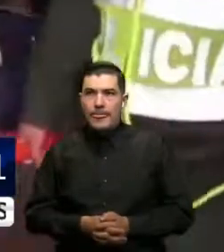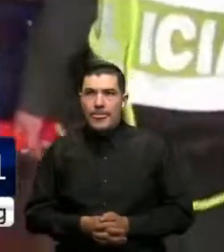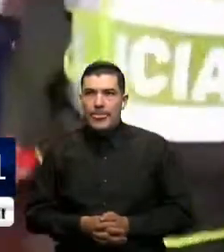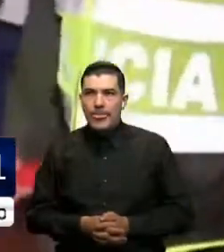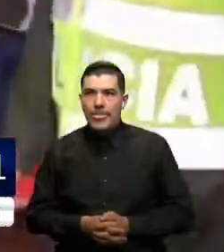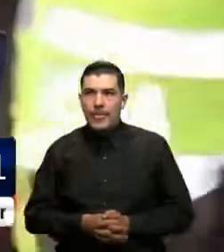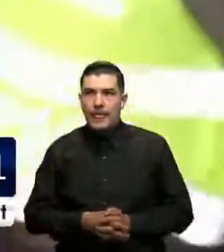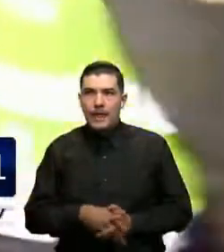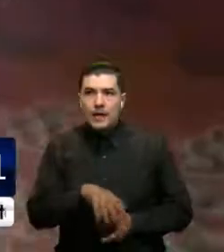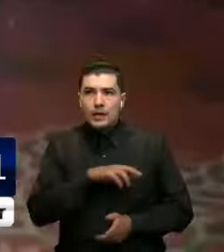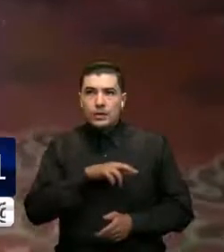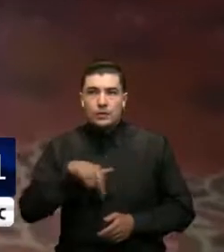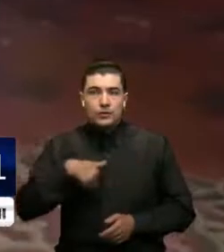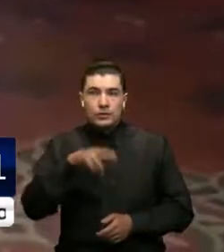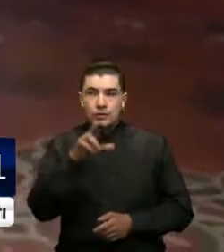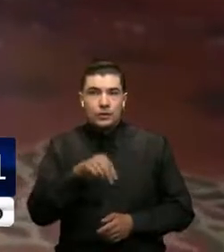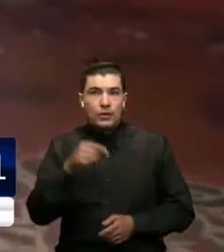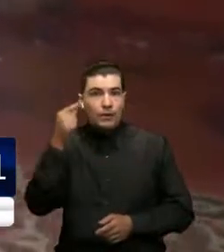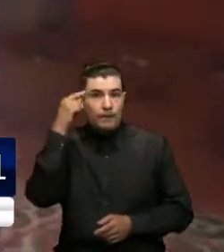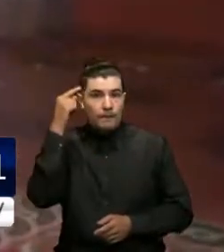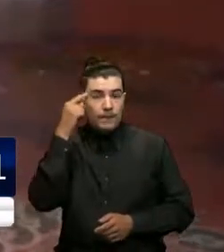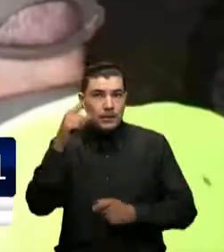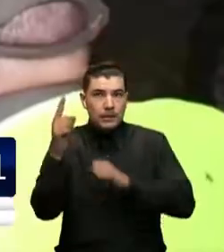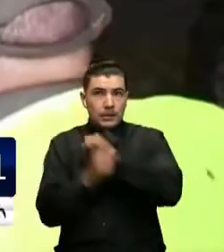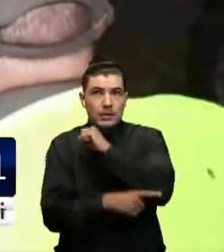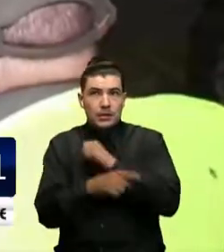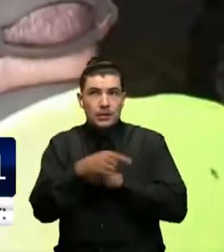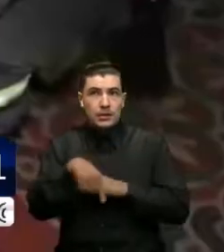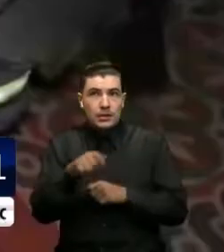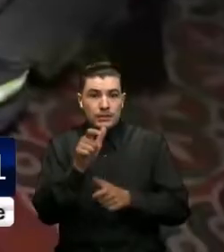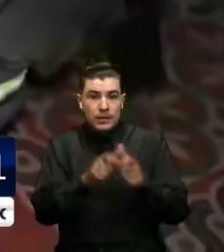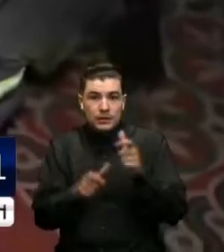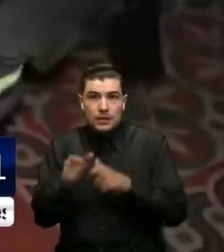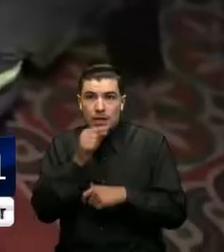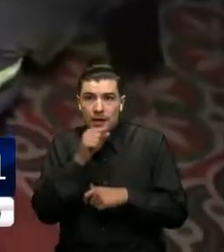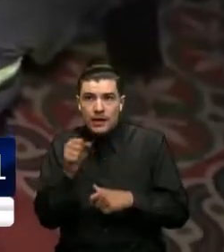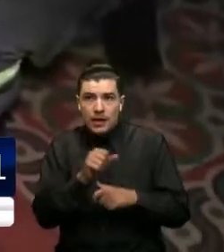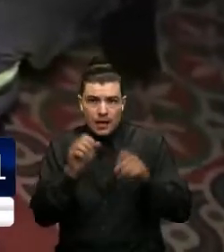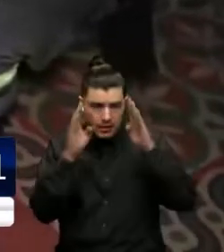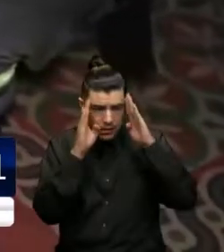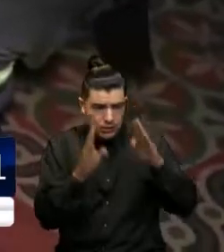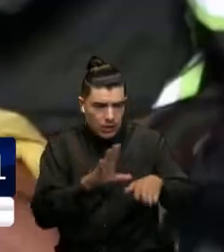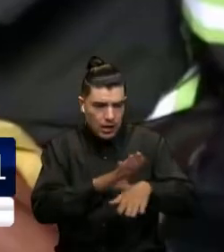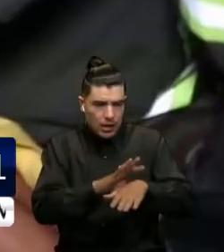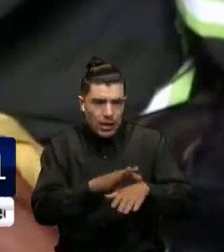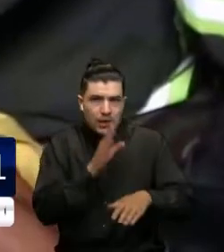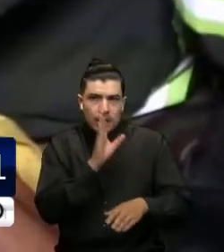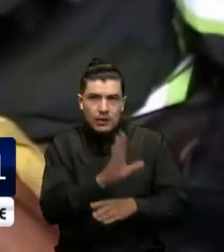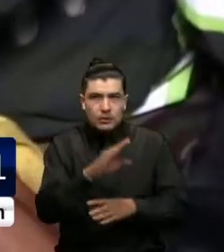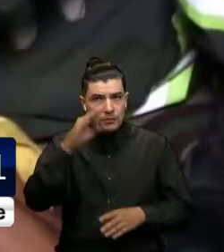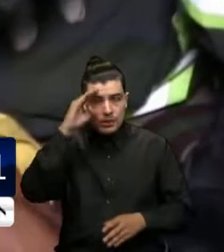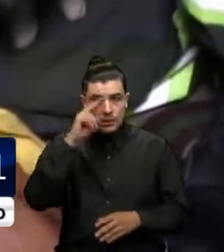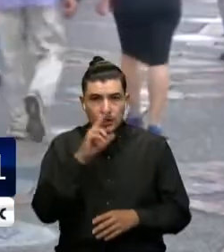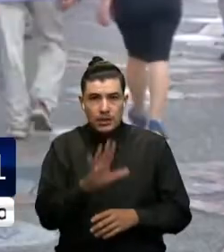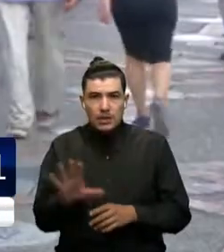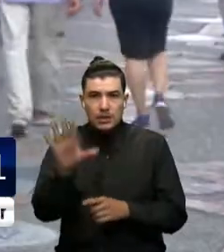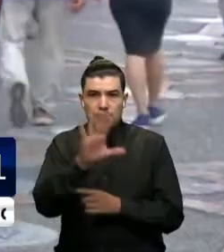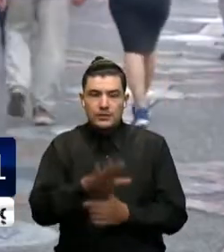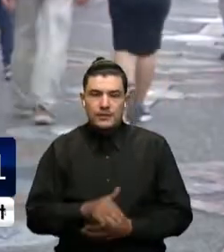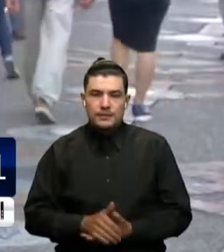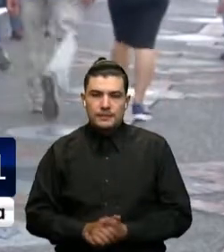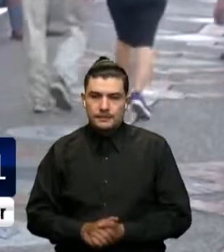pensábamos en la judicialización los adultos afectados recibieron atención médica por parte de las autoridades